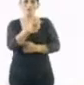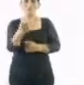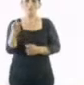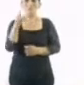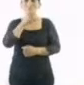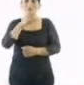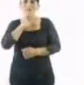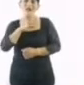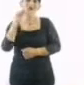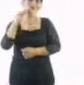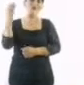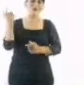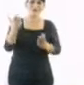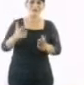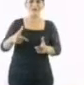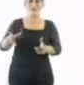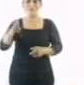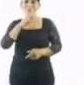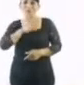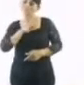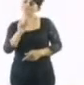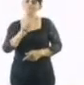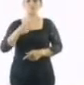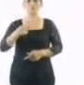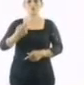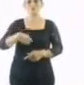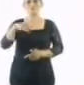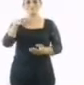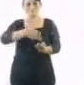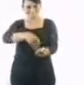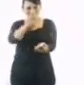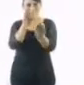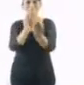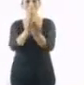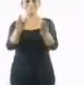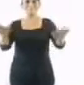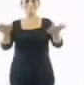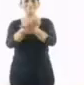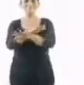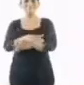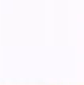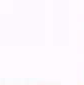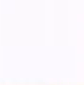ni los pretextos. Soy Abigail Arredondo, el cambio valiente, la primer gobernadora.